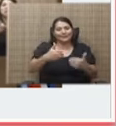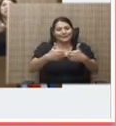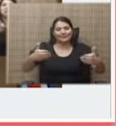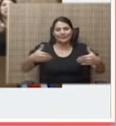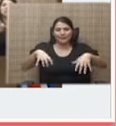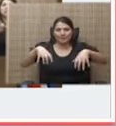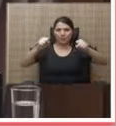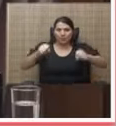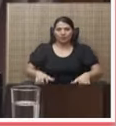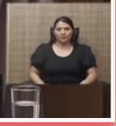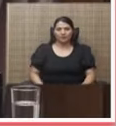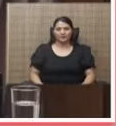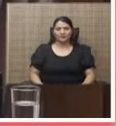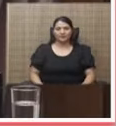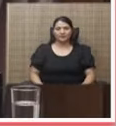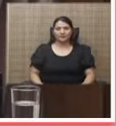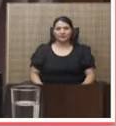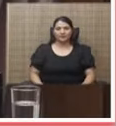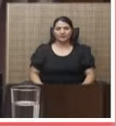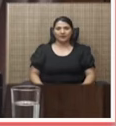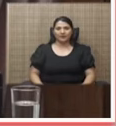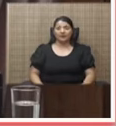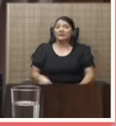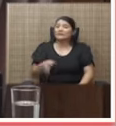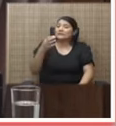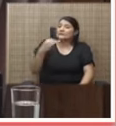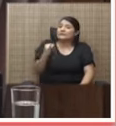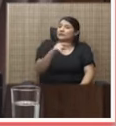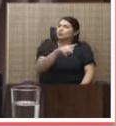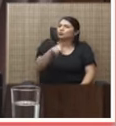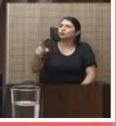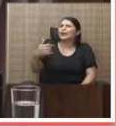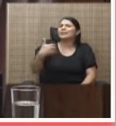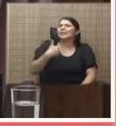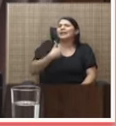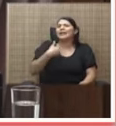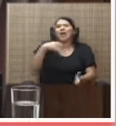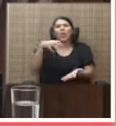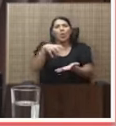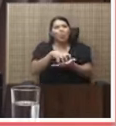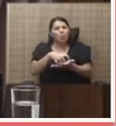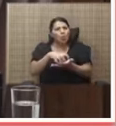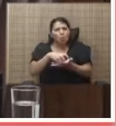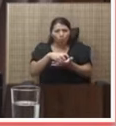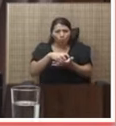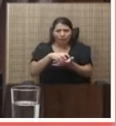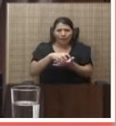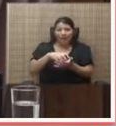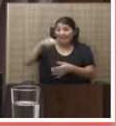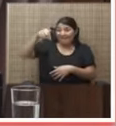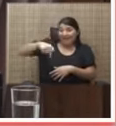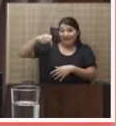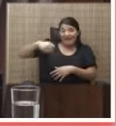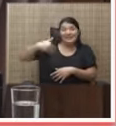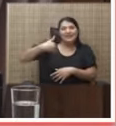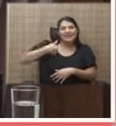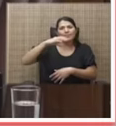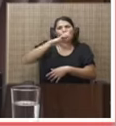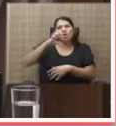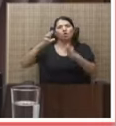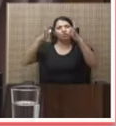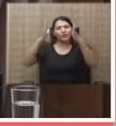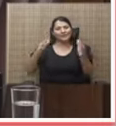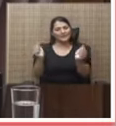poder si le quedaba alguna duda que aquí hay ticos con corona y funcionarios